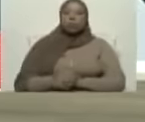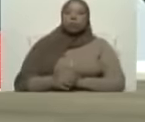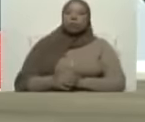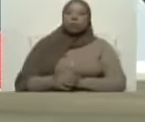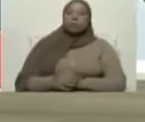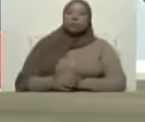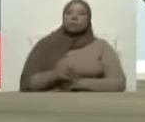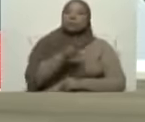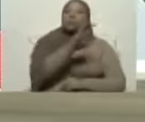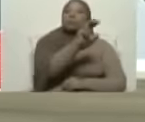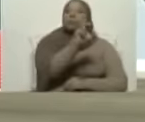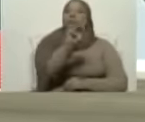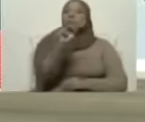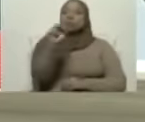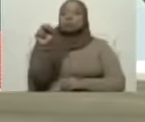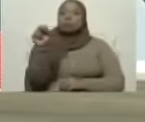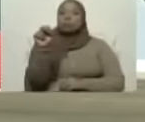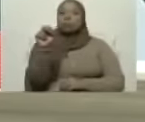200